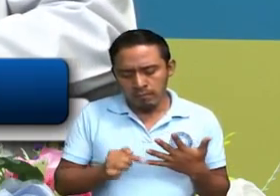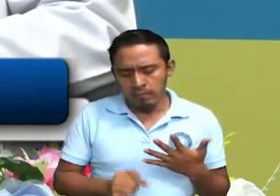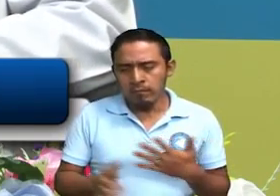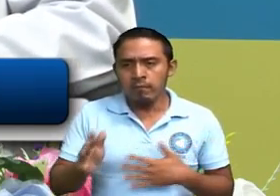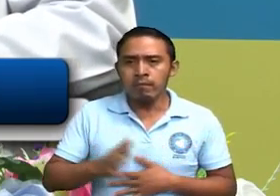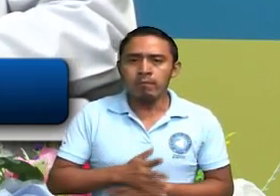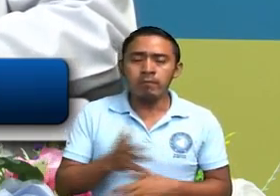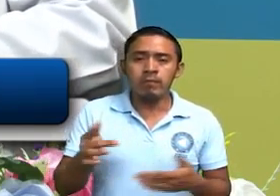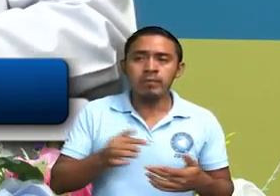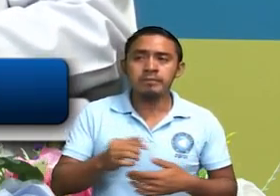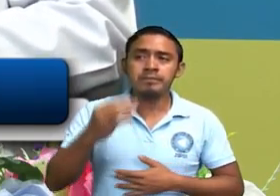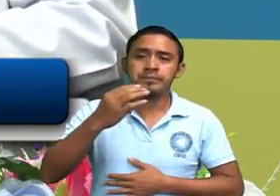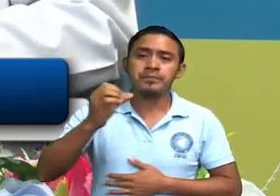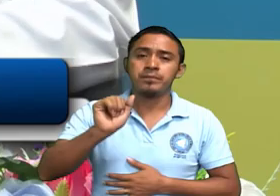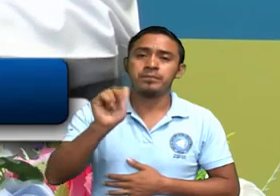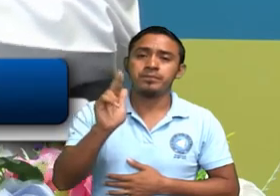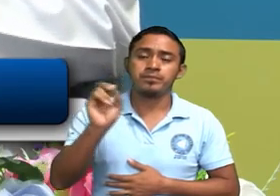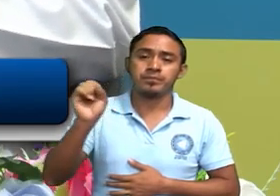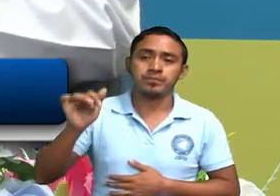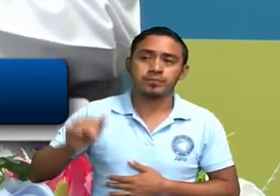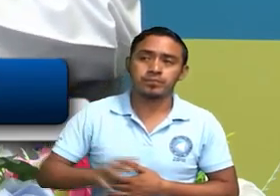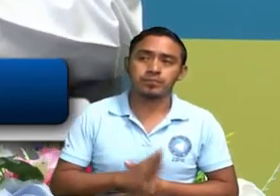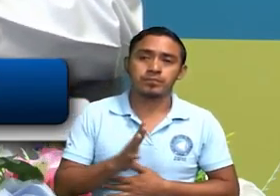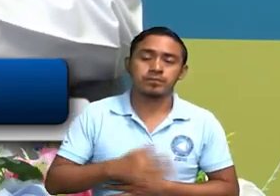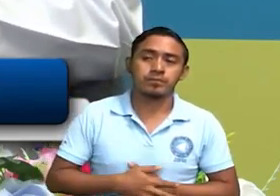algunas causas que pueden ser